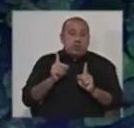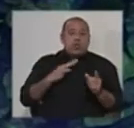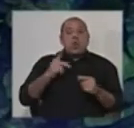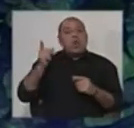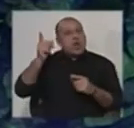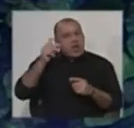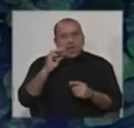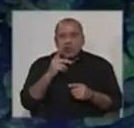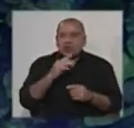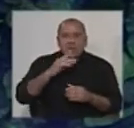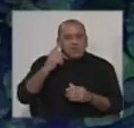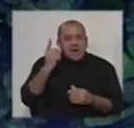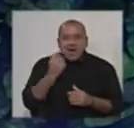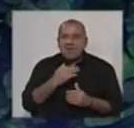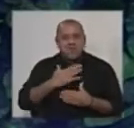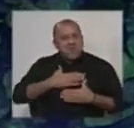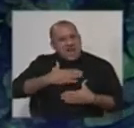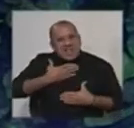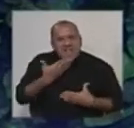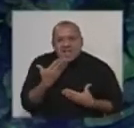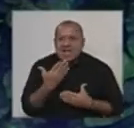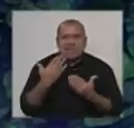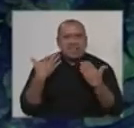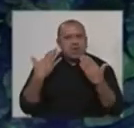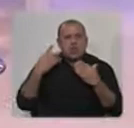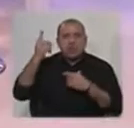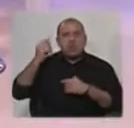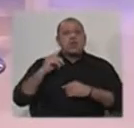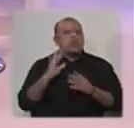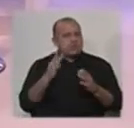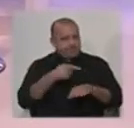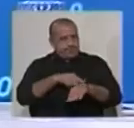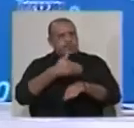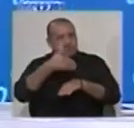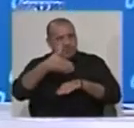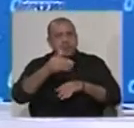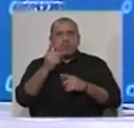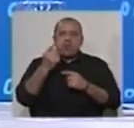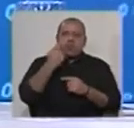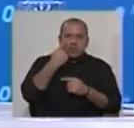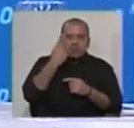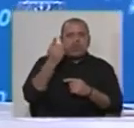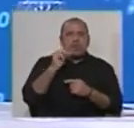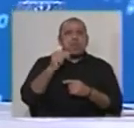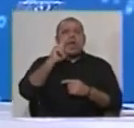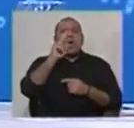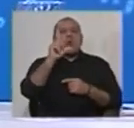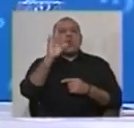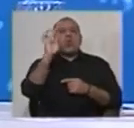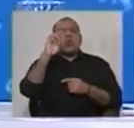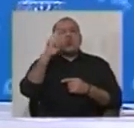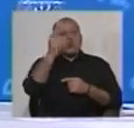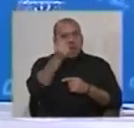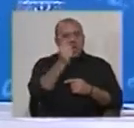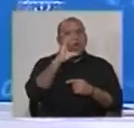que está aumentando su peso político en toda europa no en un ratito vamos a dar una nota sobre la ultraderecha y su ascenso